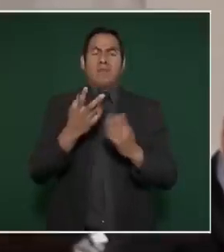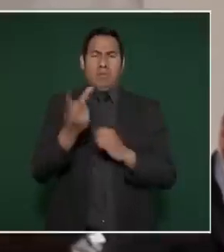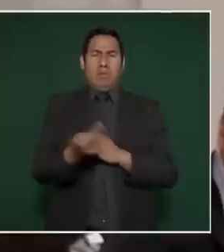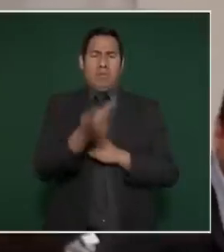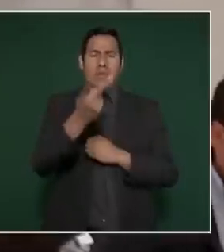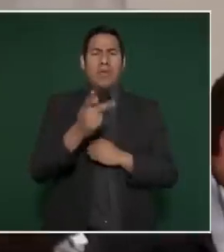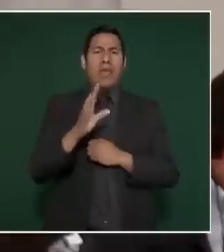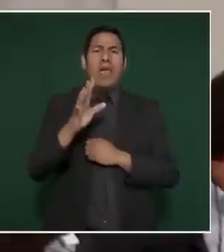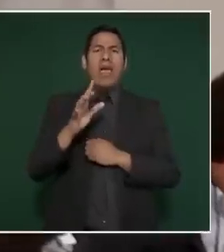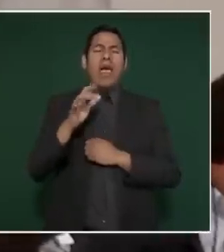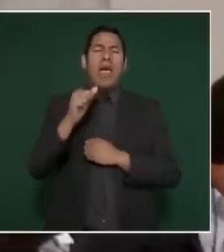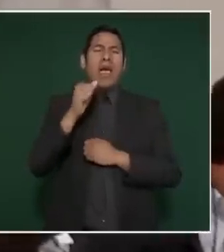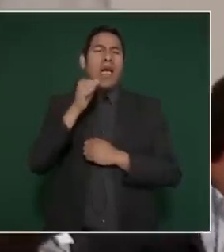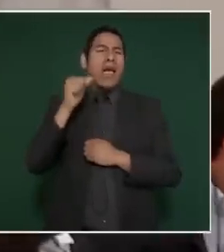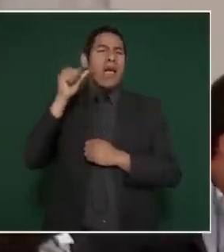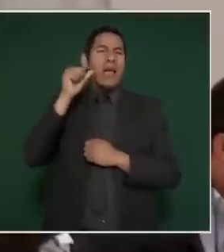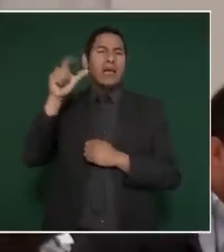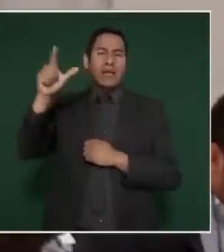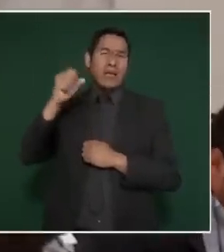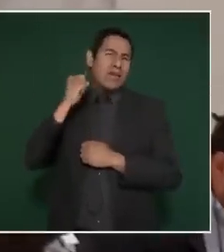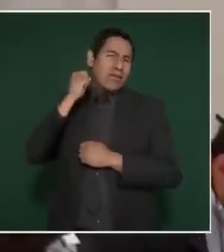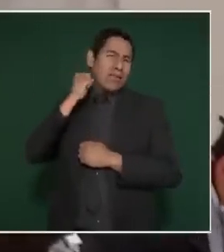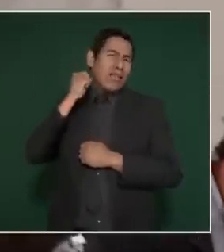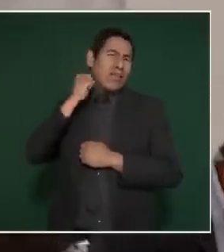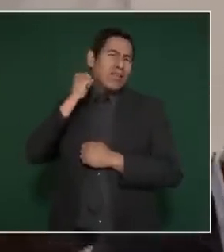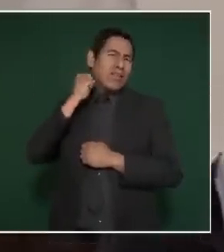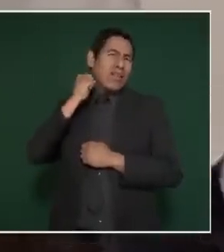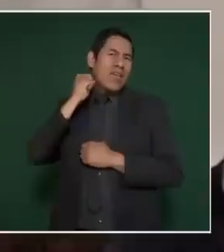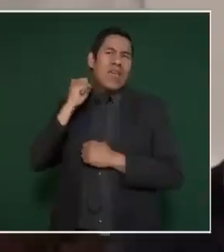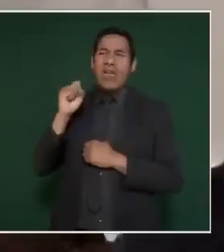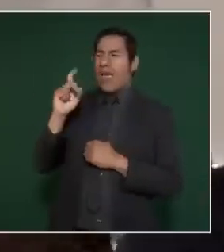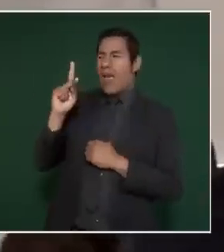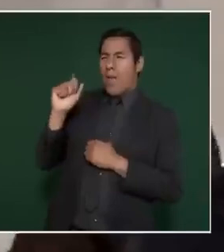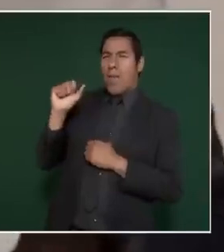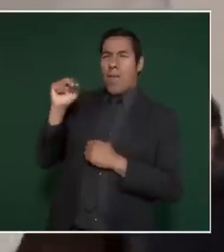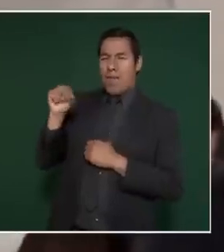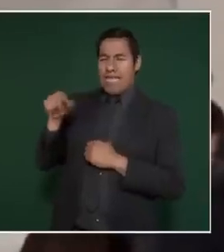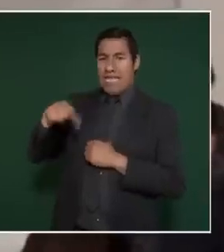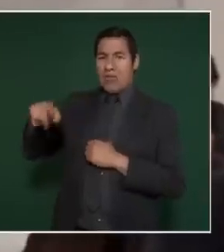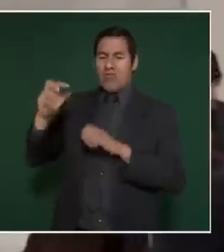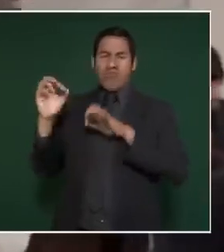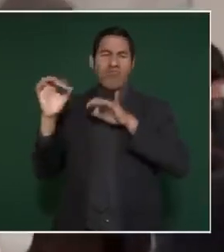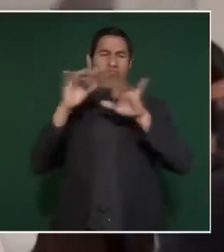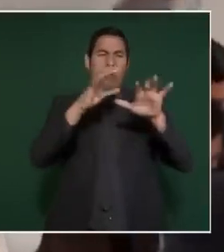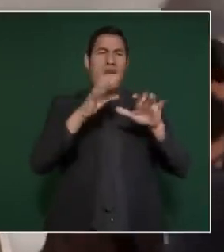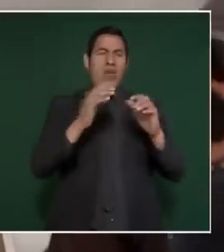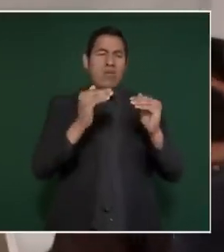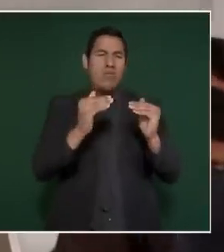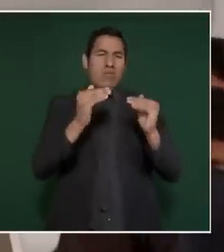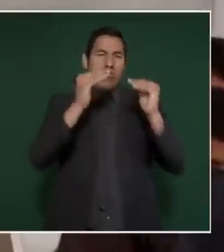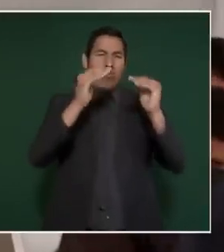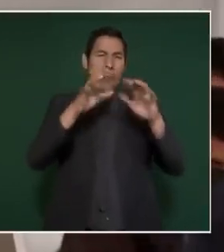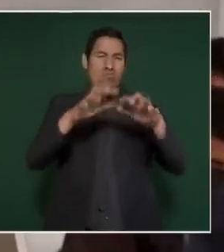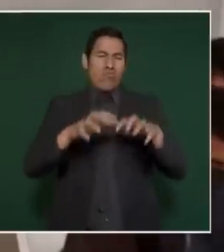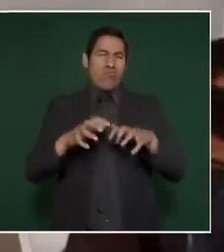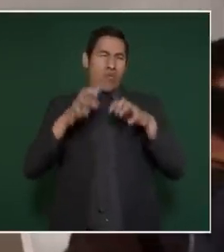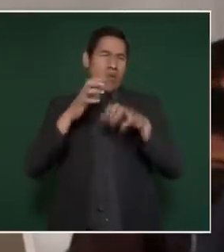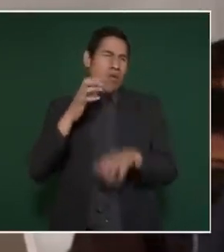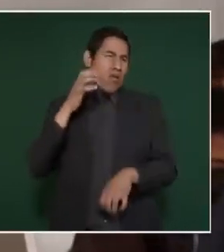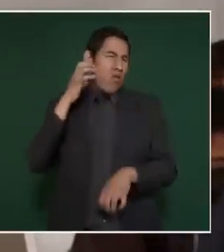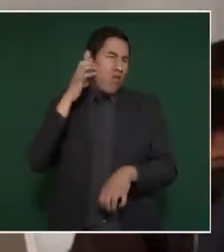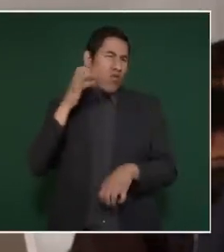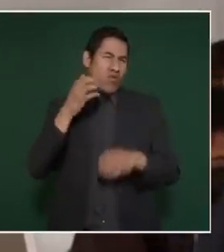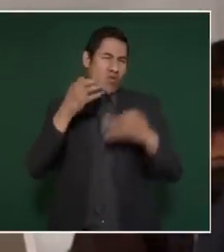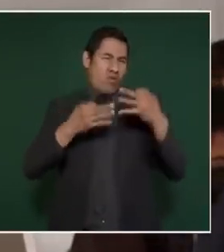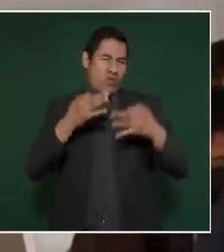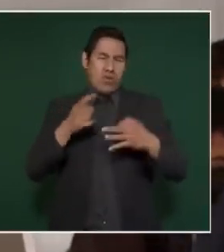El día de ayer, senadores del Partido Acción Nacional acudieron a la Suprema Corte para presentar un recurso